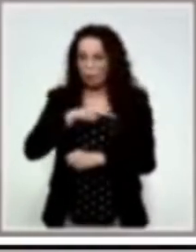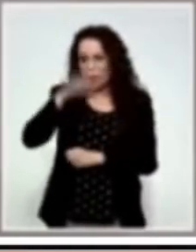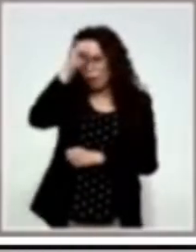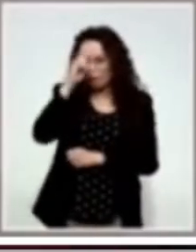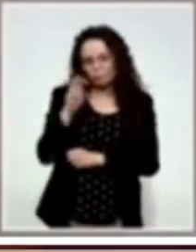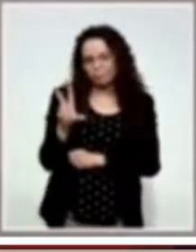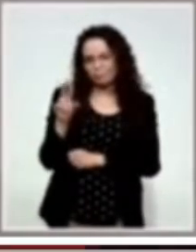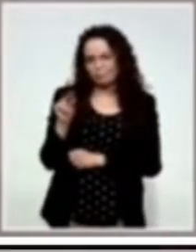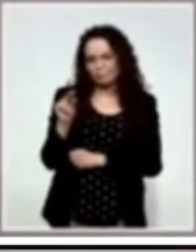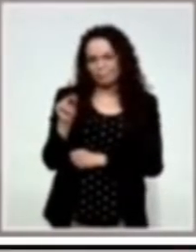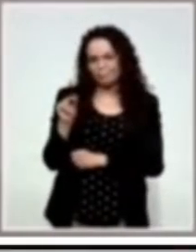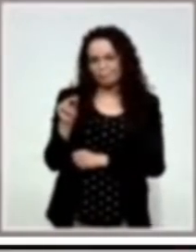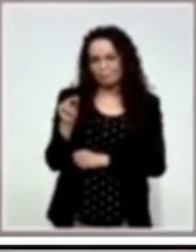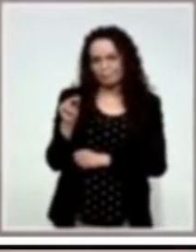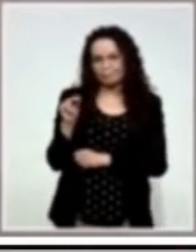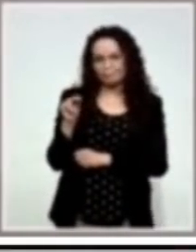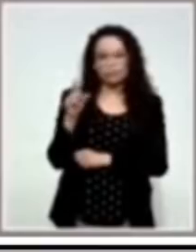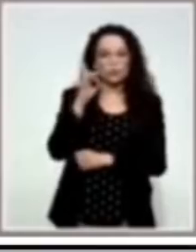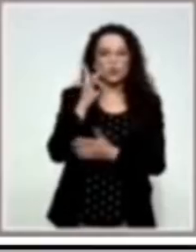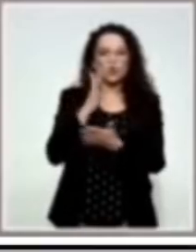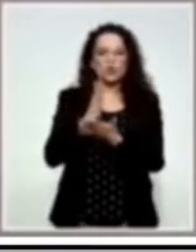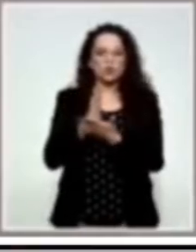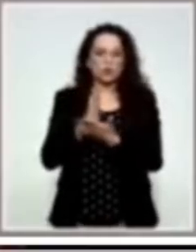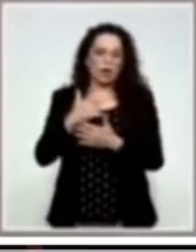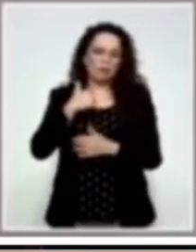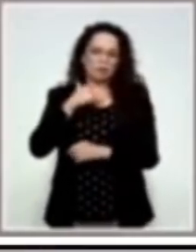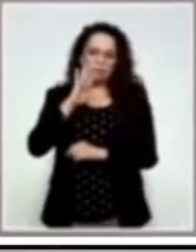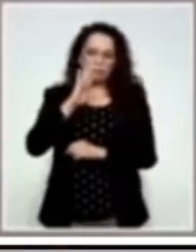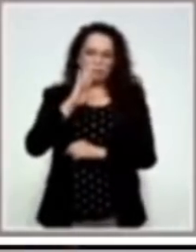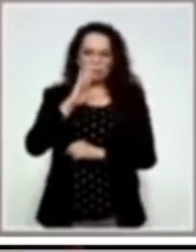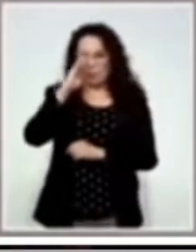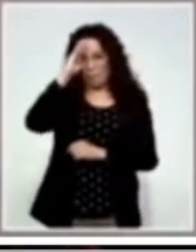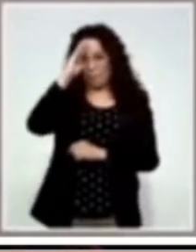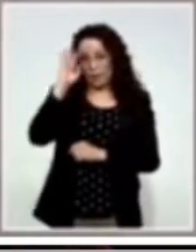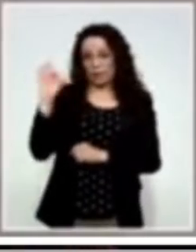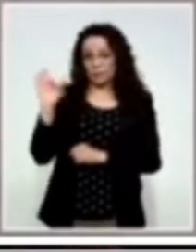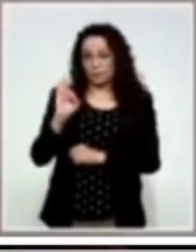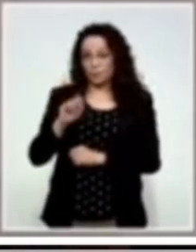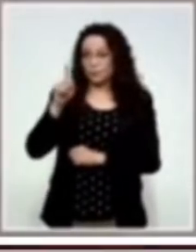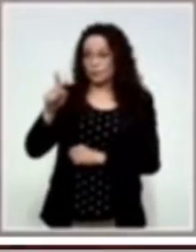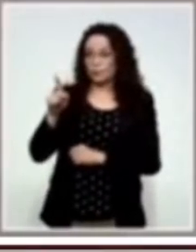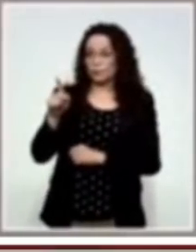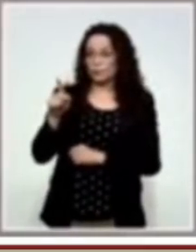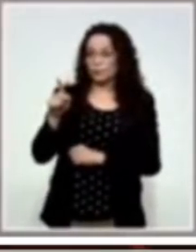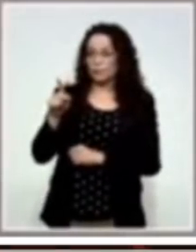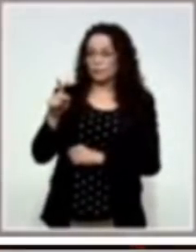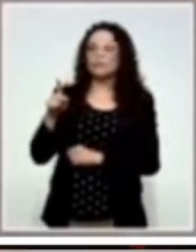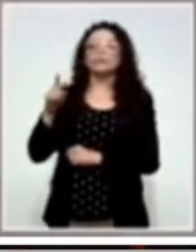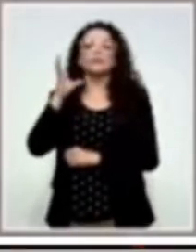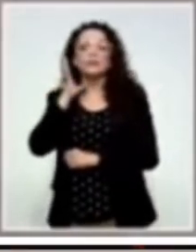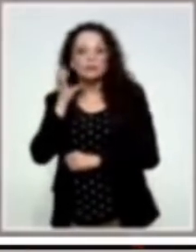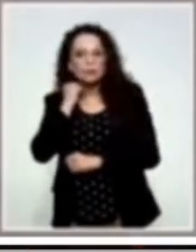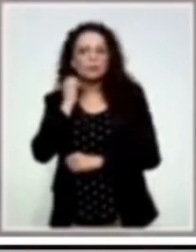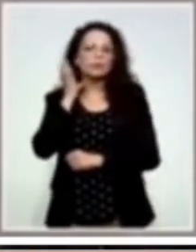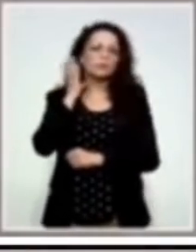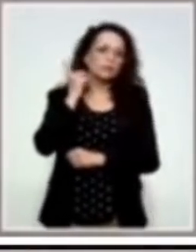y yo simplemente espero que el Poder Legislativo y todos los órganos del Estado